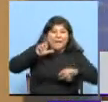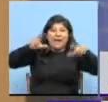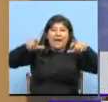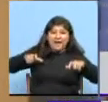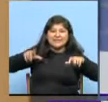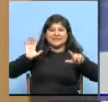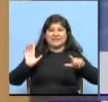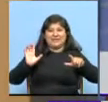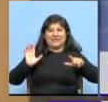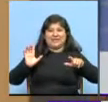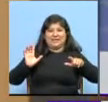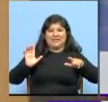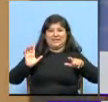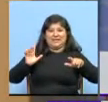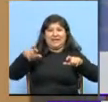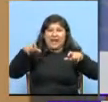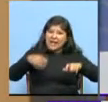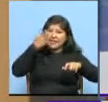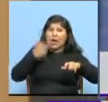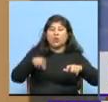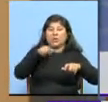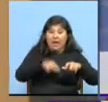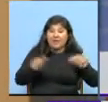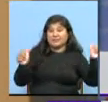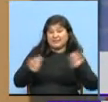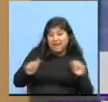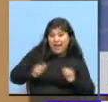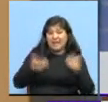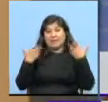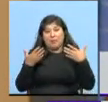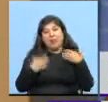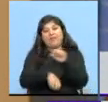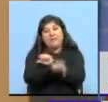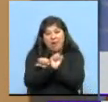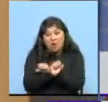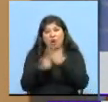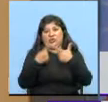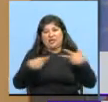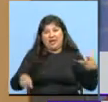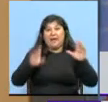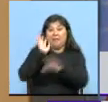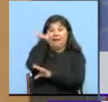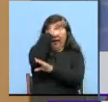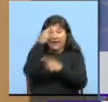que hay por lo menos para sentarse, jugar a la pelota, cancha de básquet,